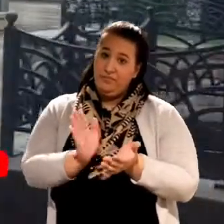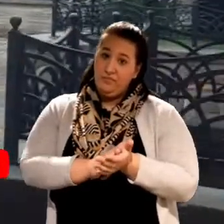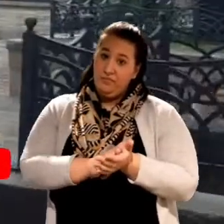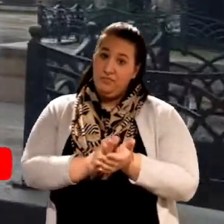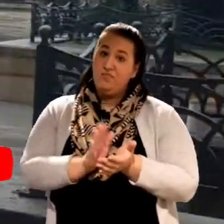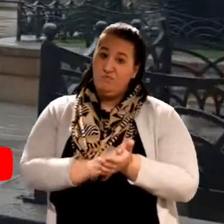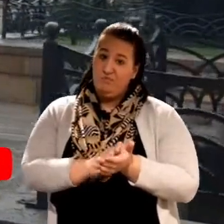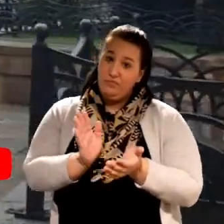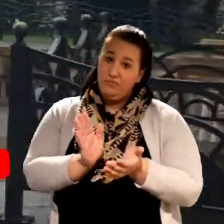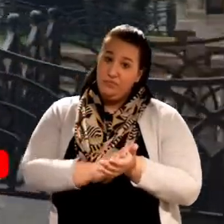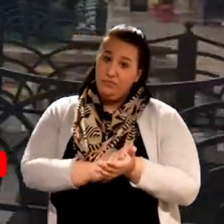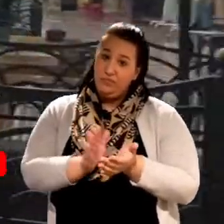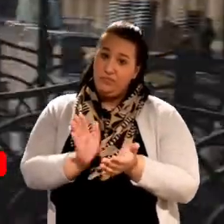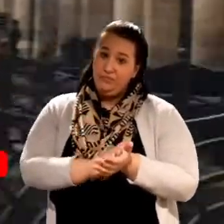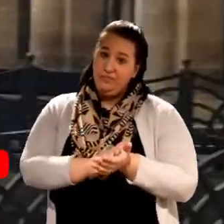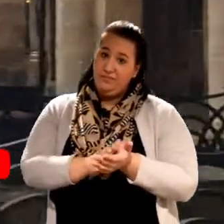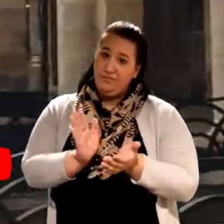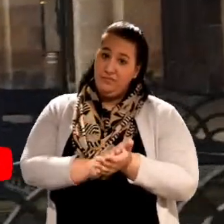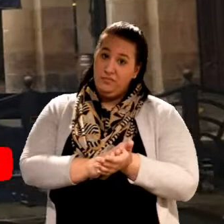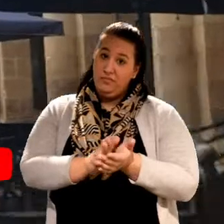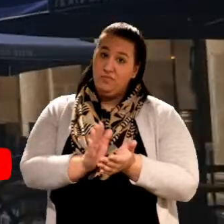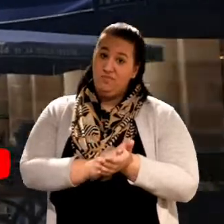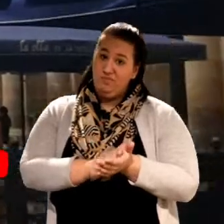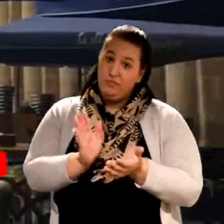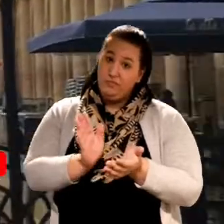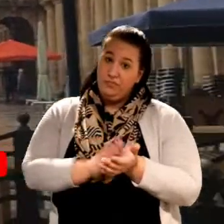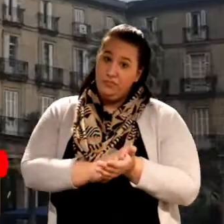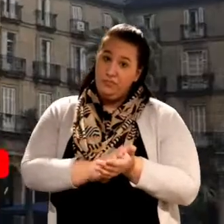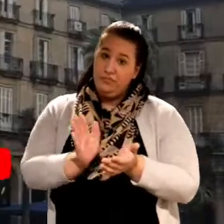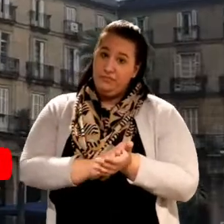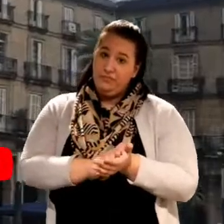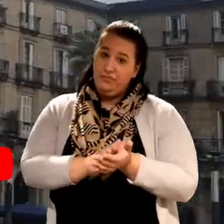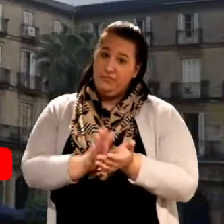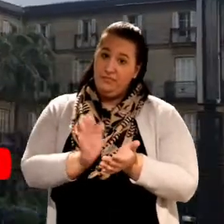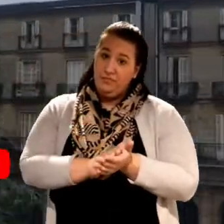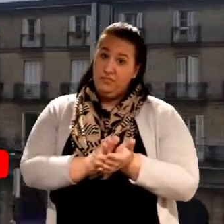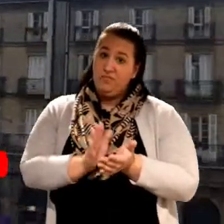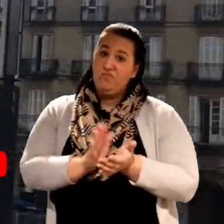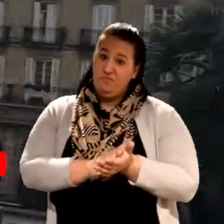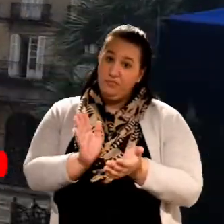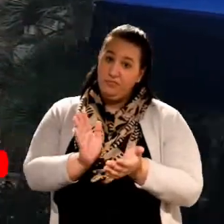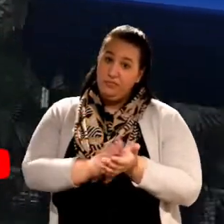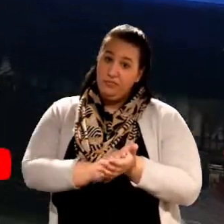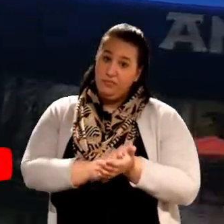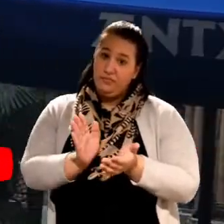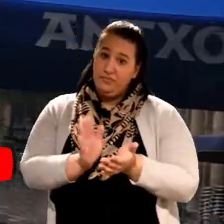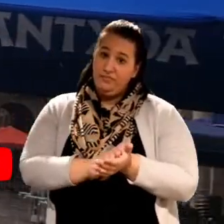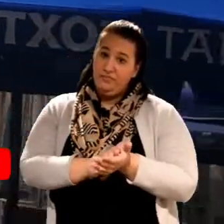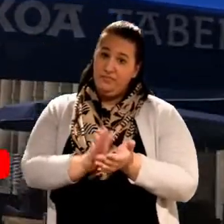decir, que no te, casi no te importe nada, que muy pocas cosas te importen en tu vida y que la